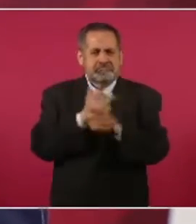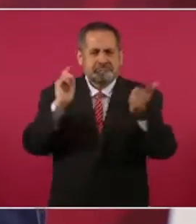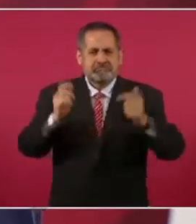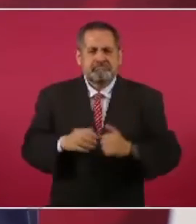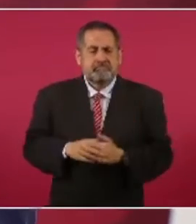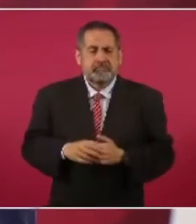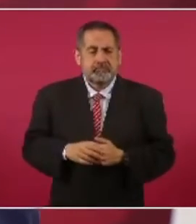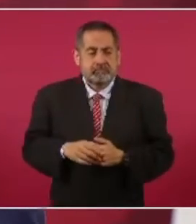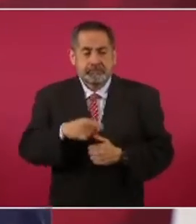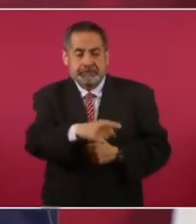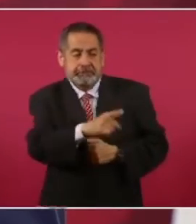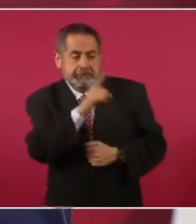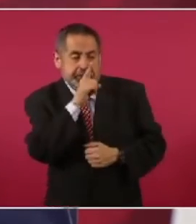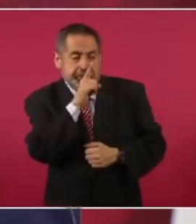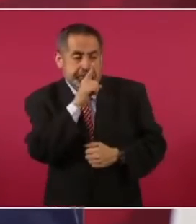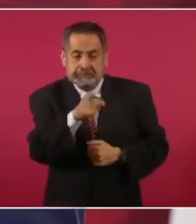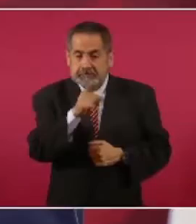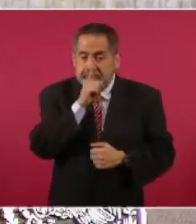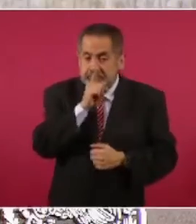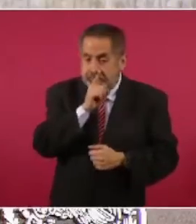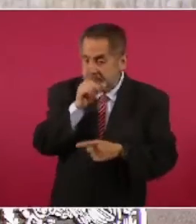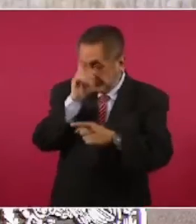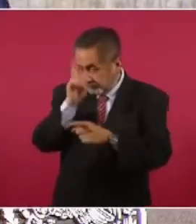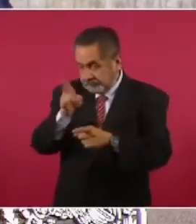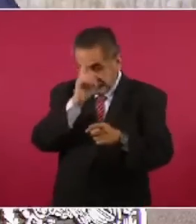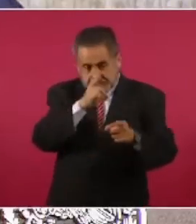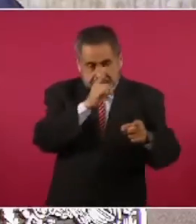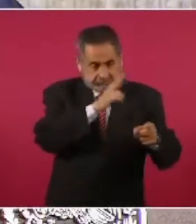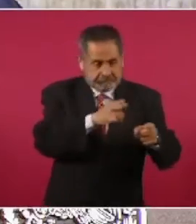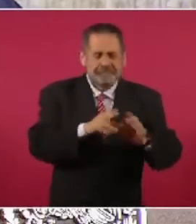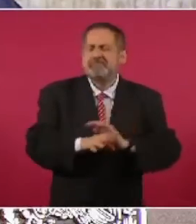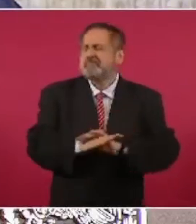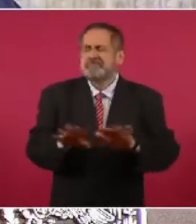Nadie es censurado, mucho menos